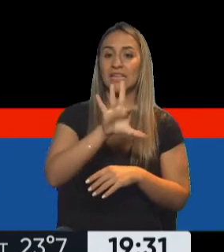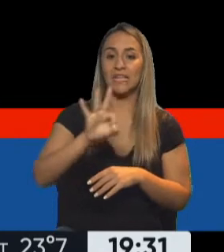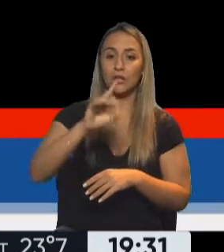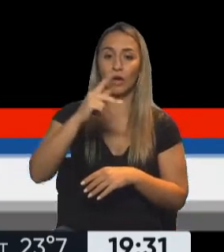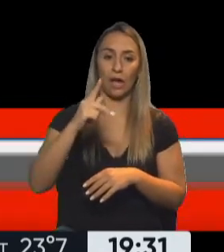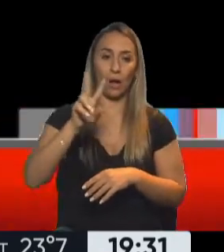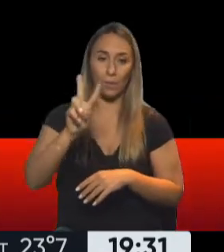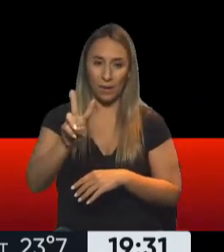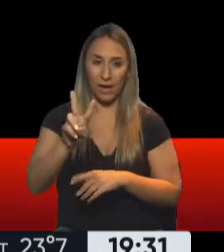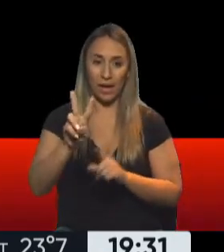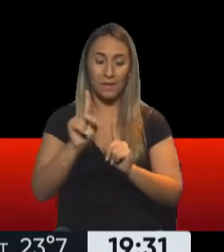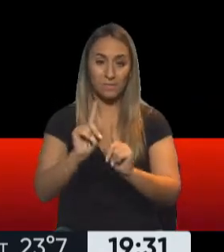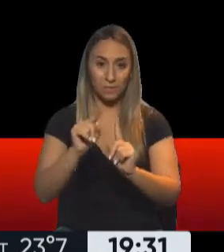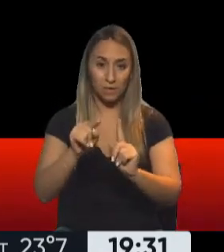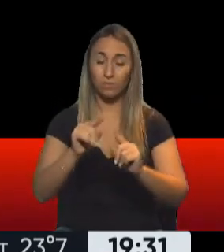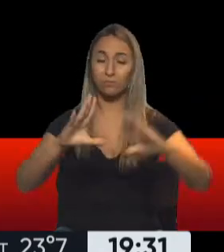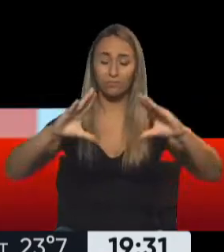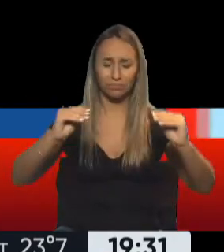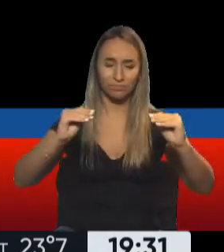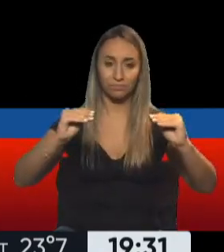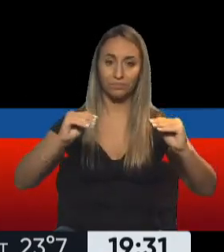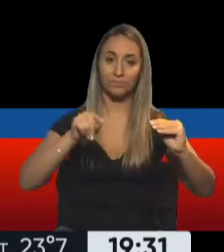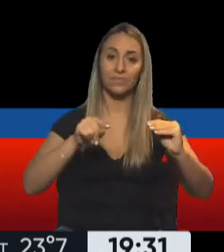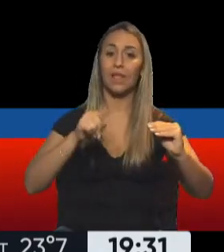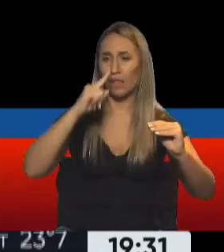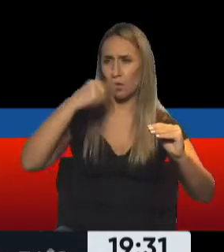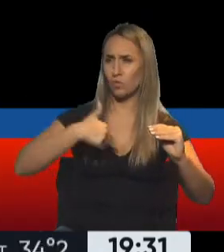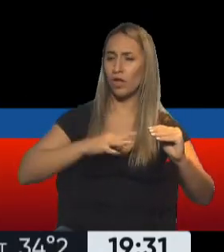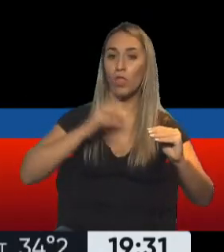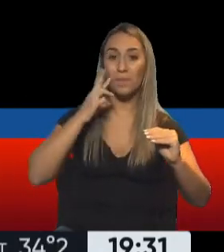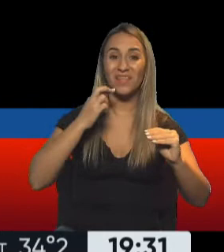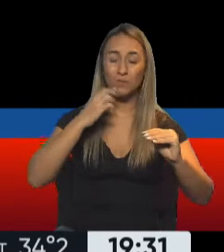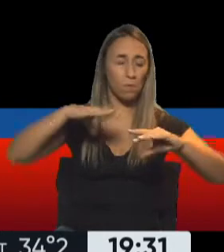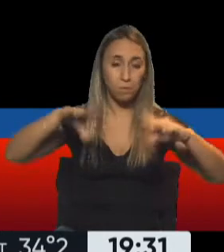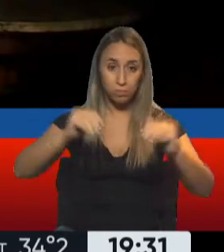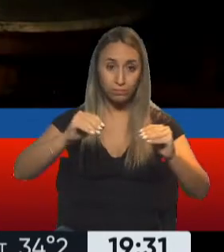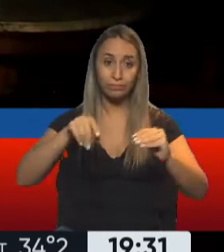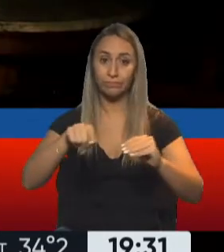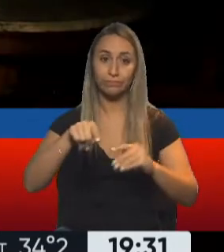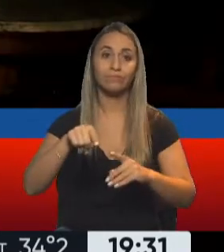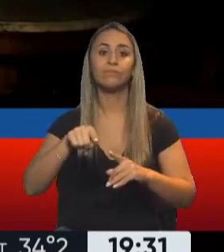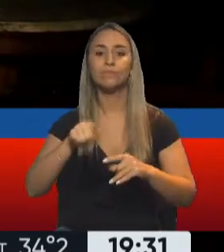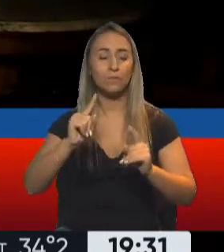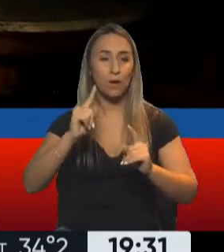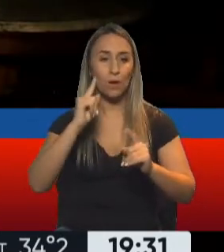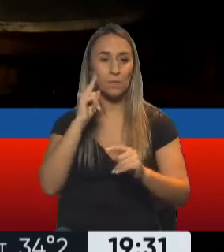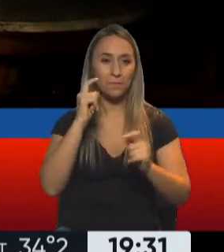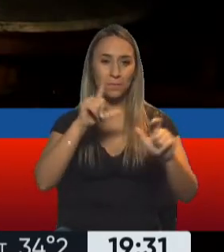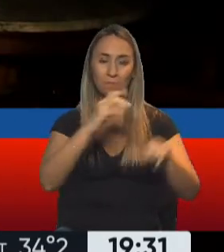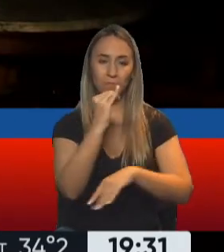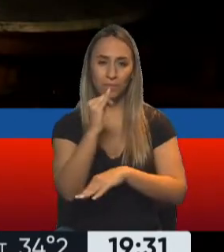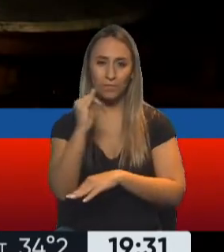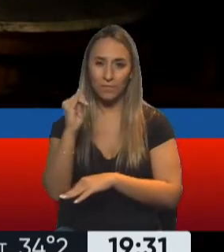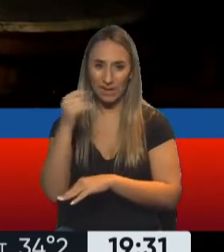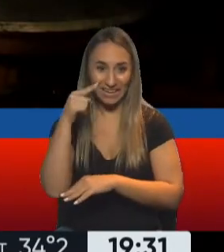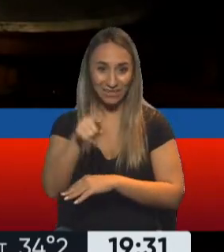sido afectada por el apagón de junio de 2019. Justamente las imágenes que estamos viendo en pantalla tienen que ver con